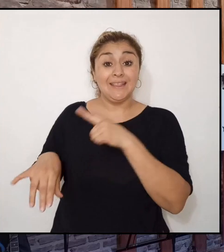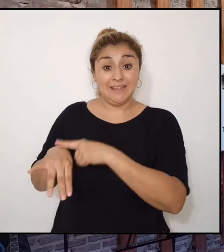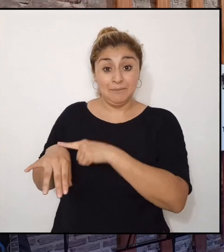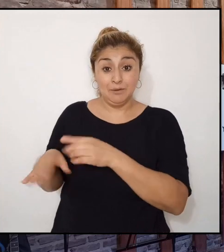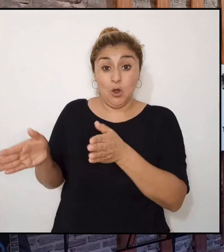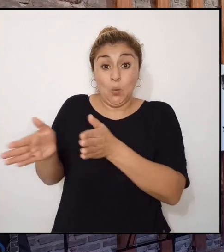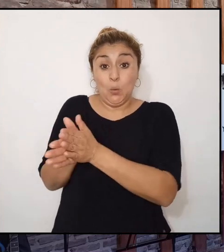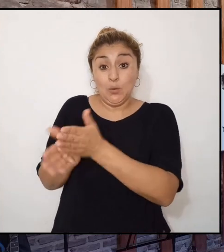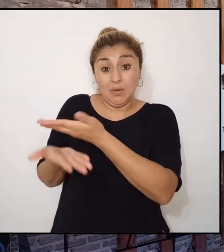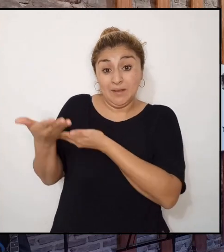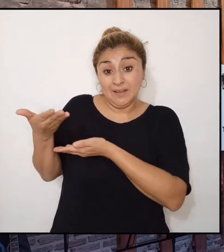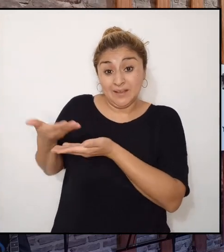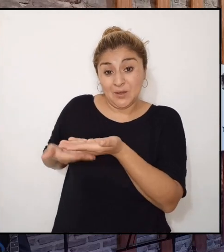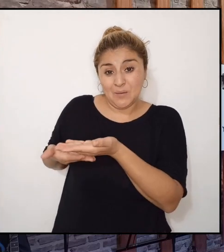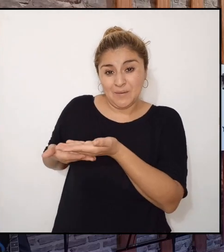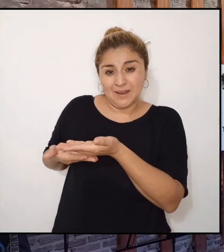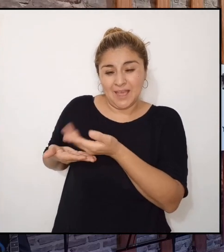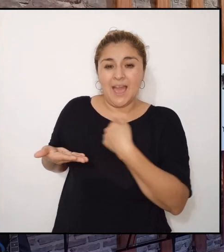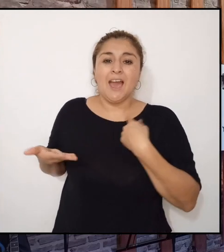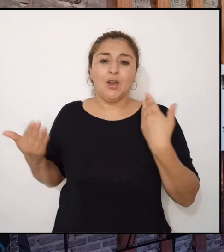¿Cuánto tiempo pasas con Dios?